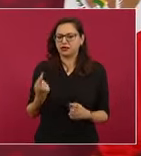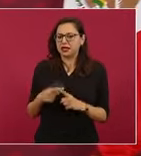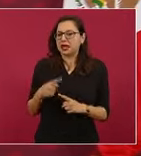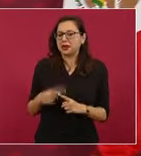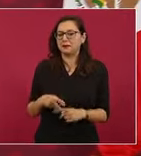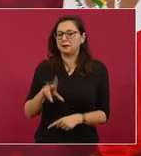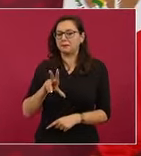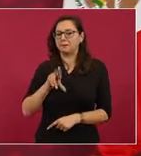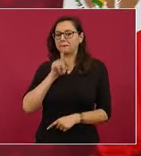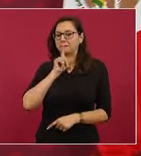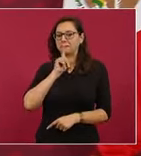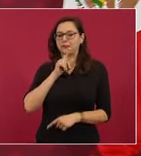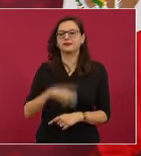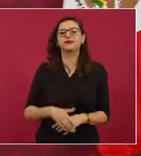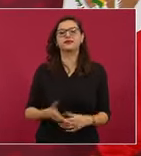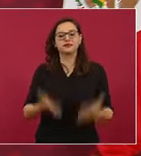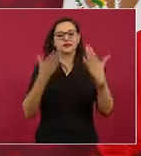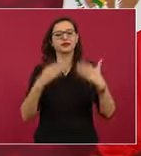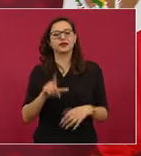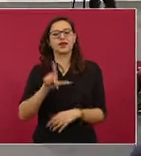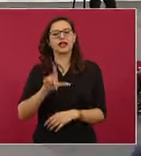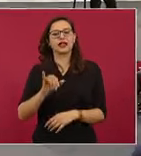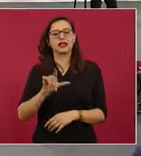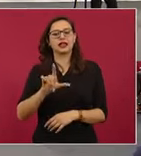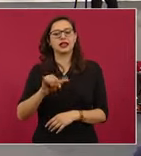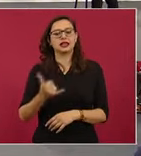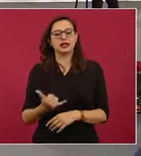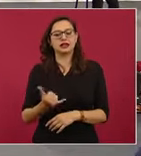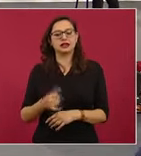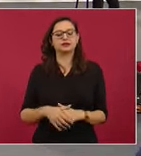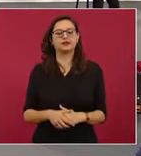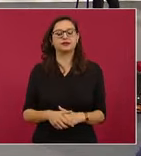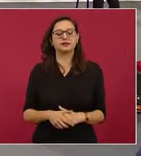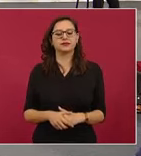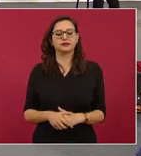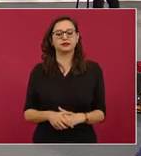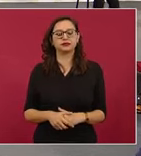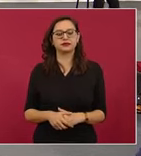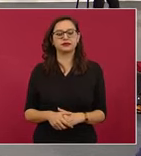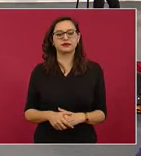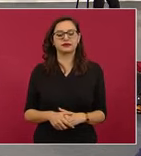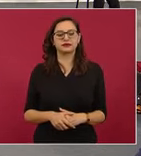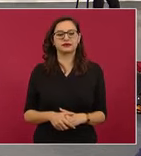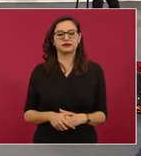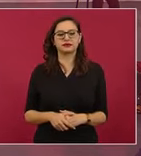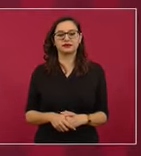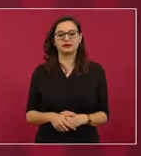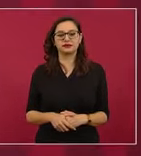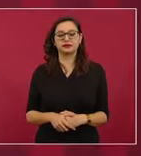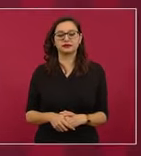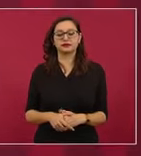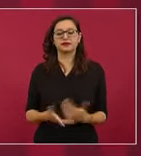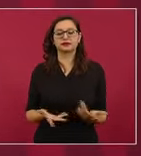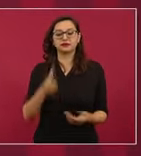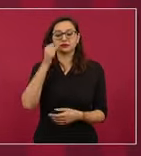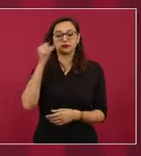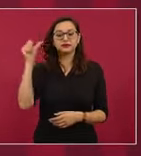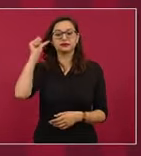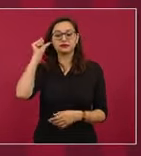Pero a ver el de Lili Téllez. El de ayer dimos a conocer